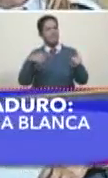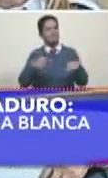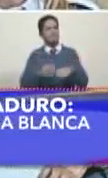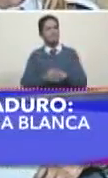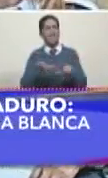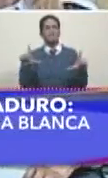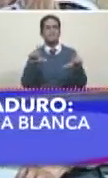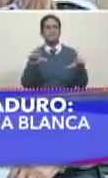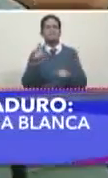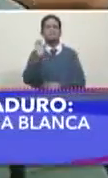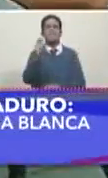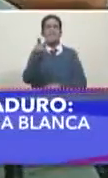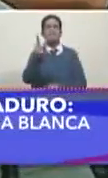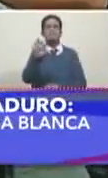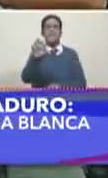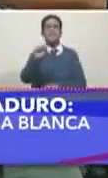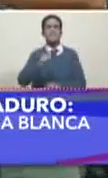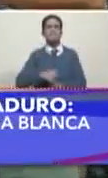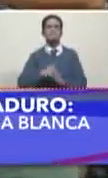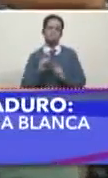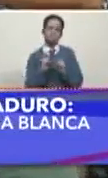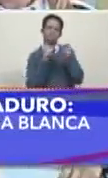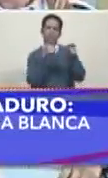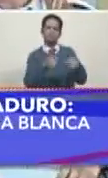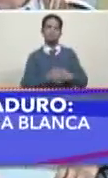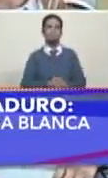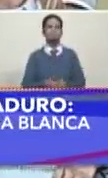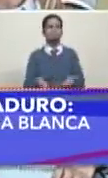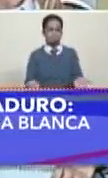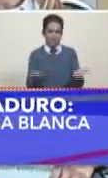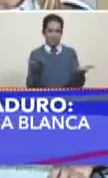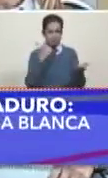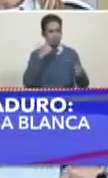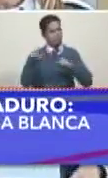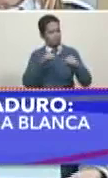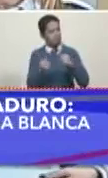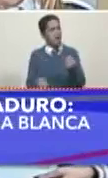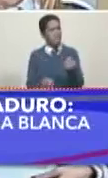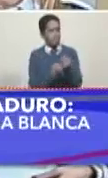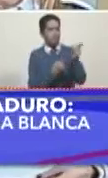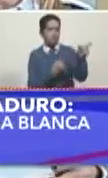Todos. Fidel Madroñero también, desde el Zulia.